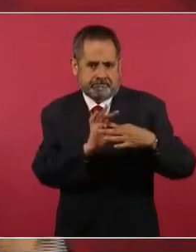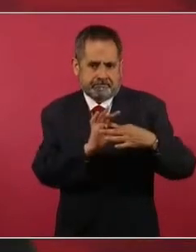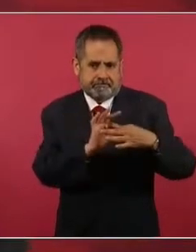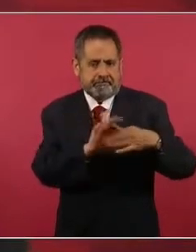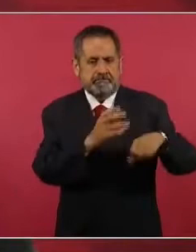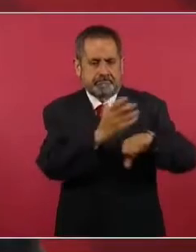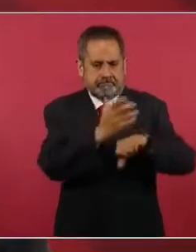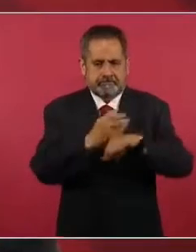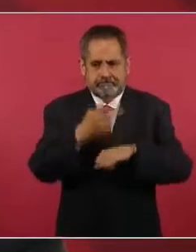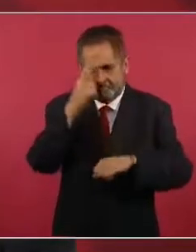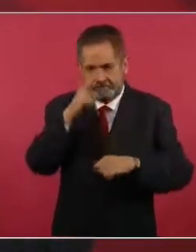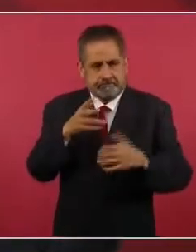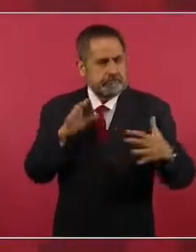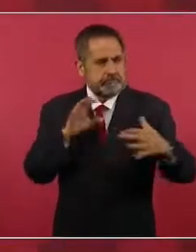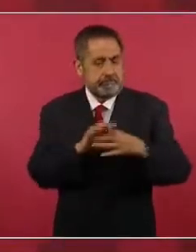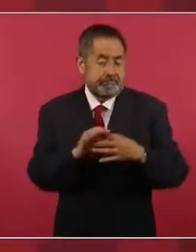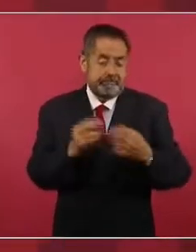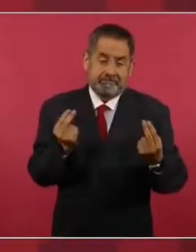O sea,